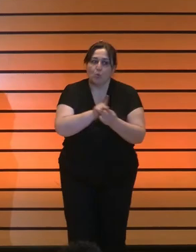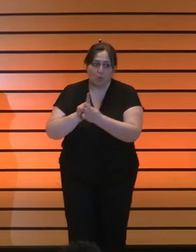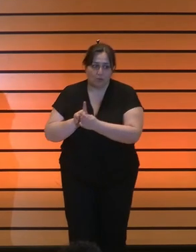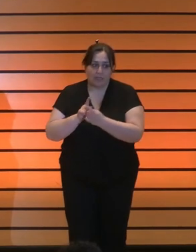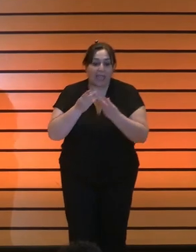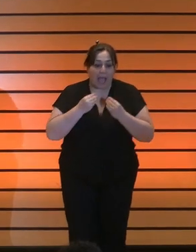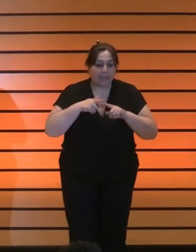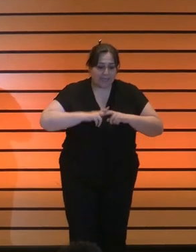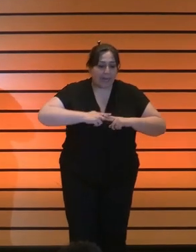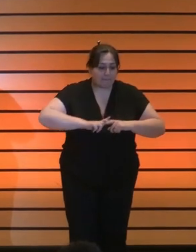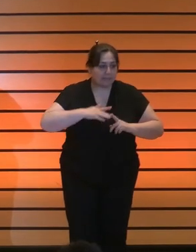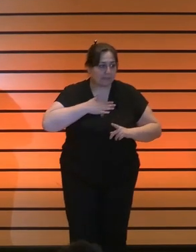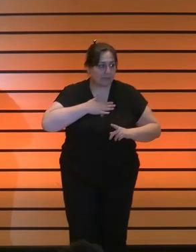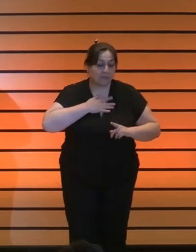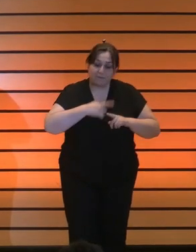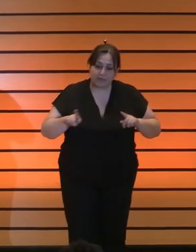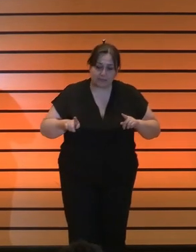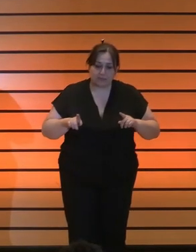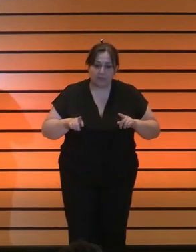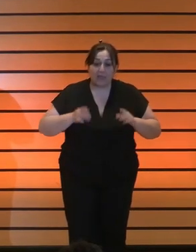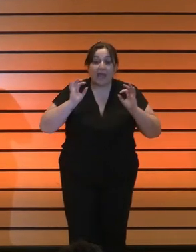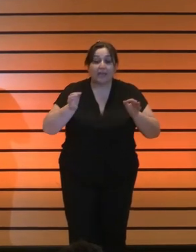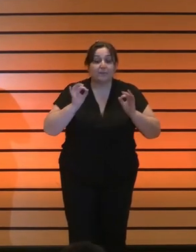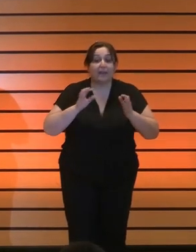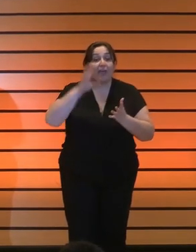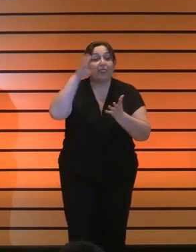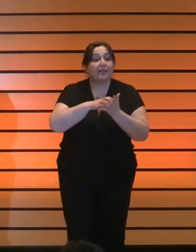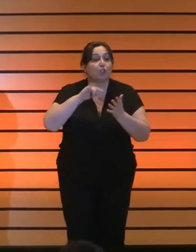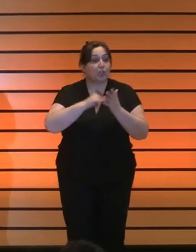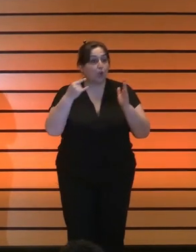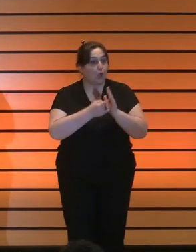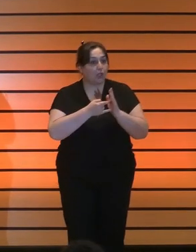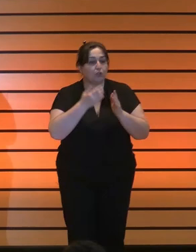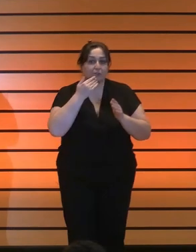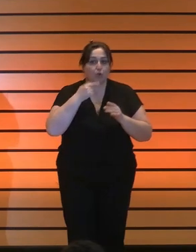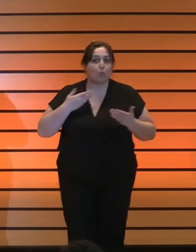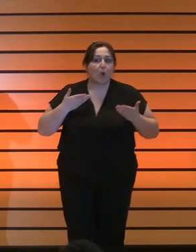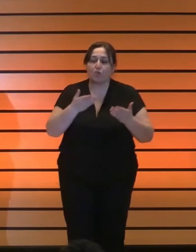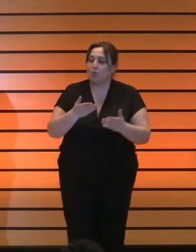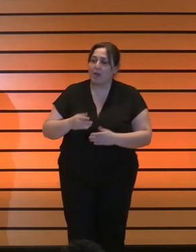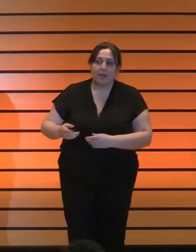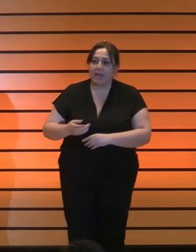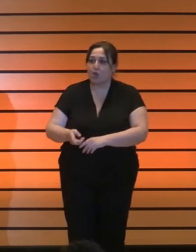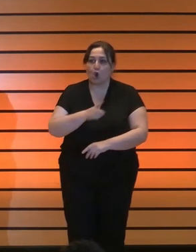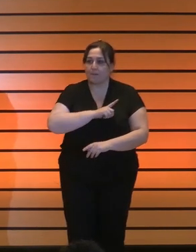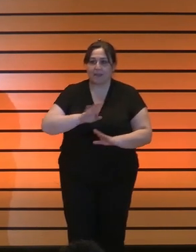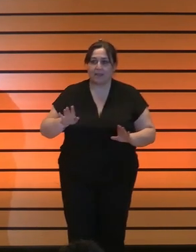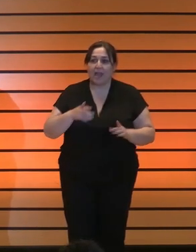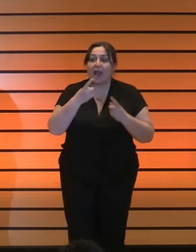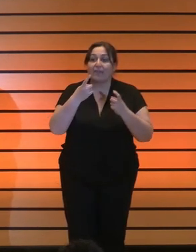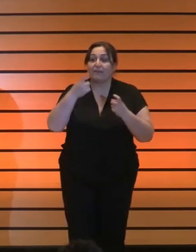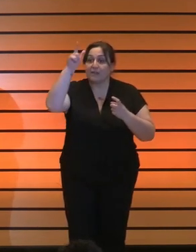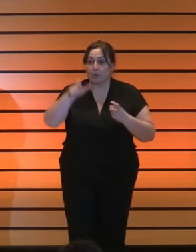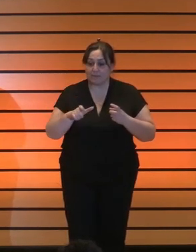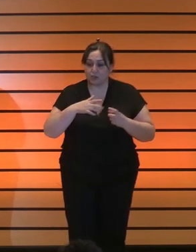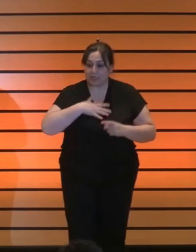tengamos instrumentos Es verdad que en esto los centros tecnológicos son una ayuda enorme o sea necesitamos alguien que sea